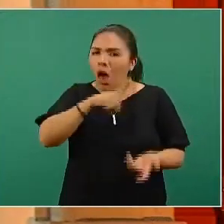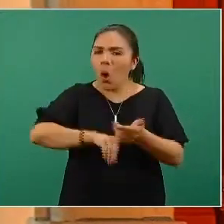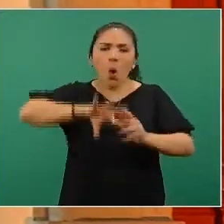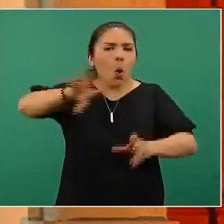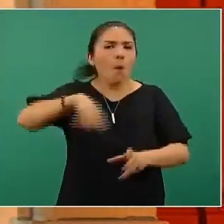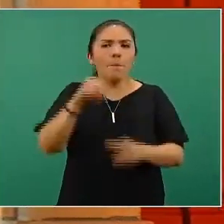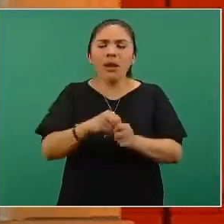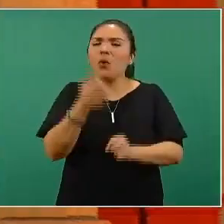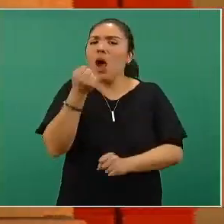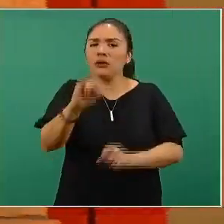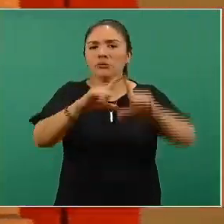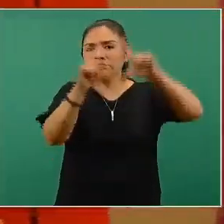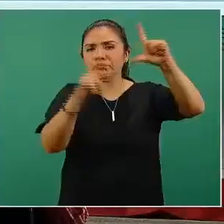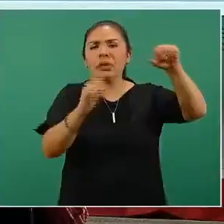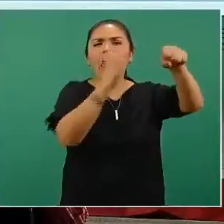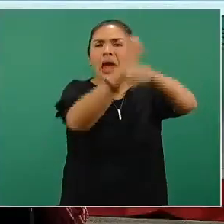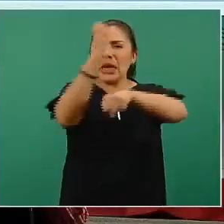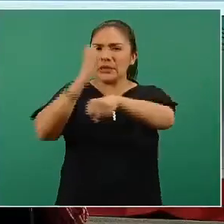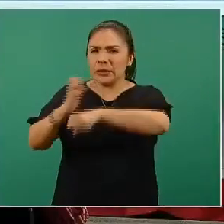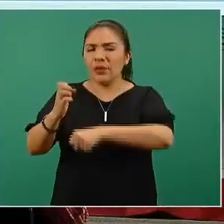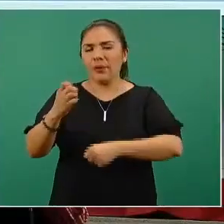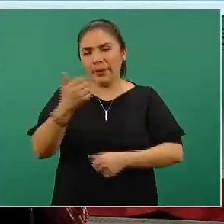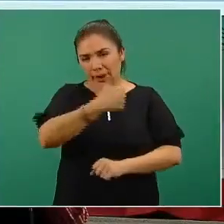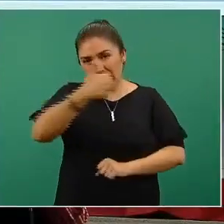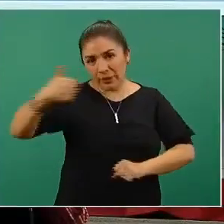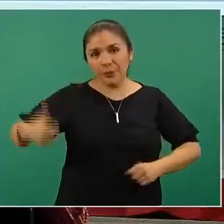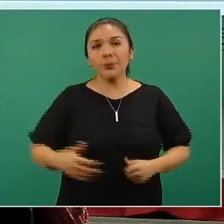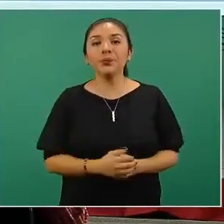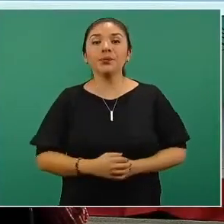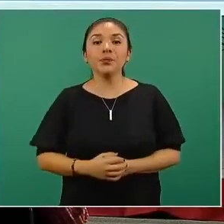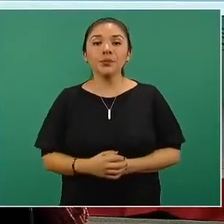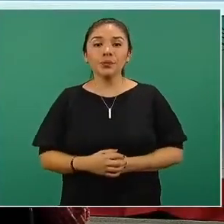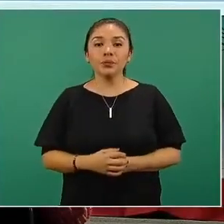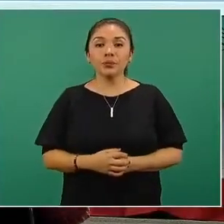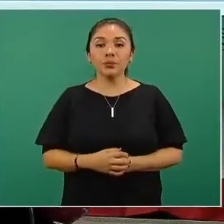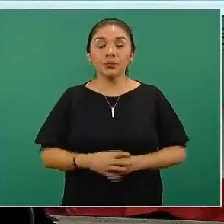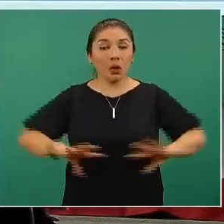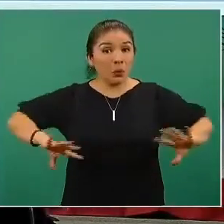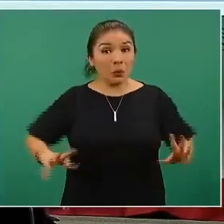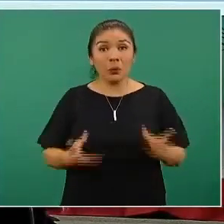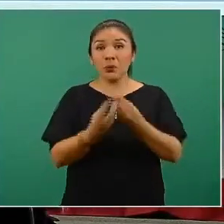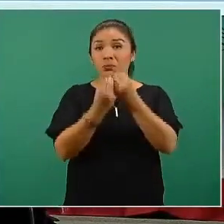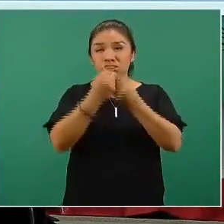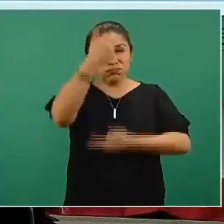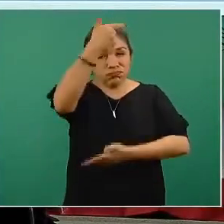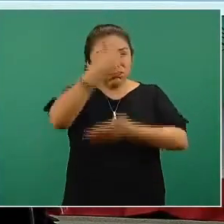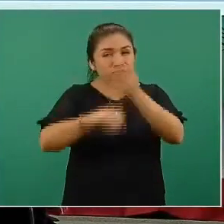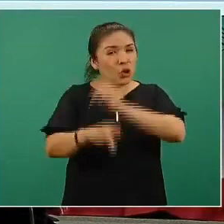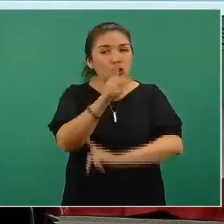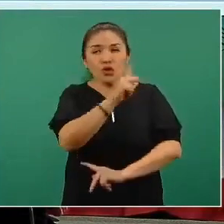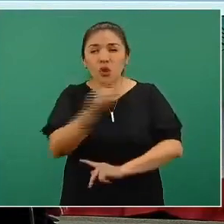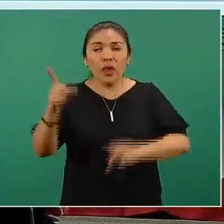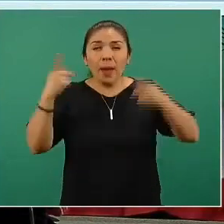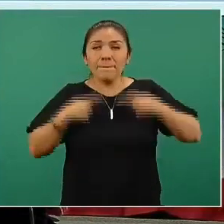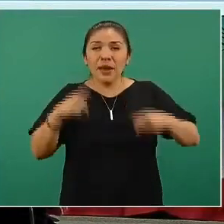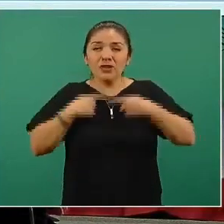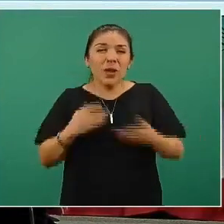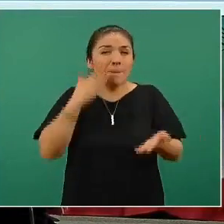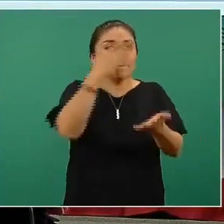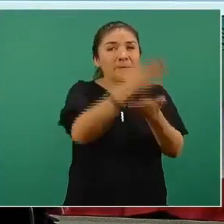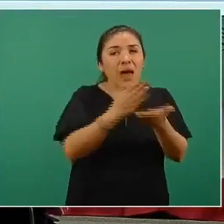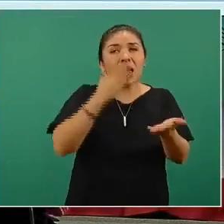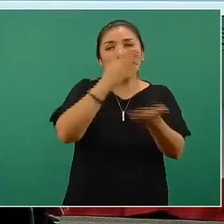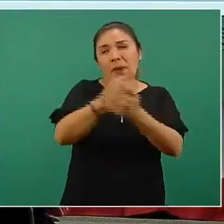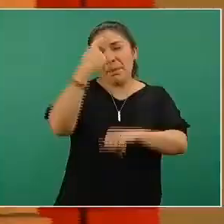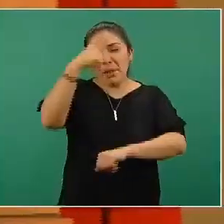datos a nivel estatal. Tenemos un total de todas las personas que han acudido a los